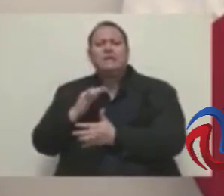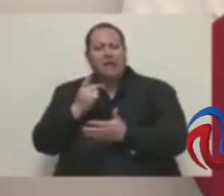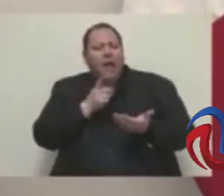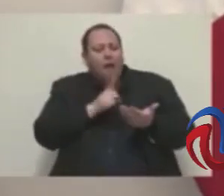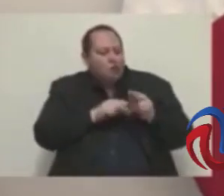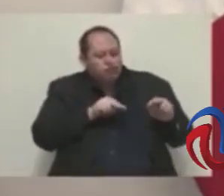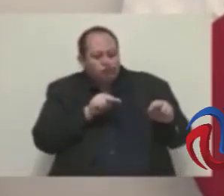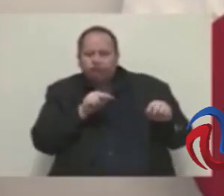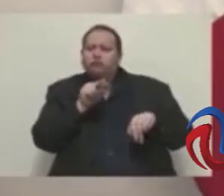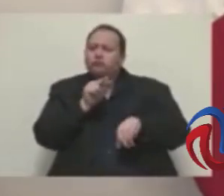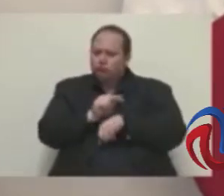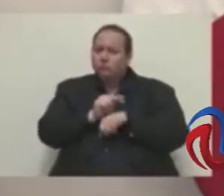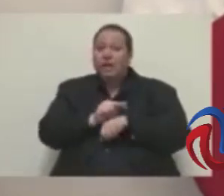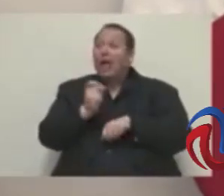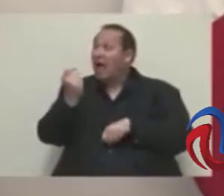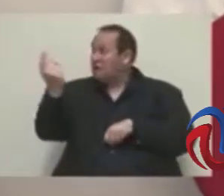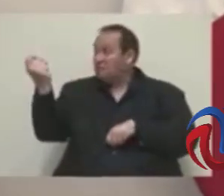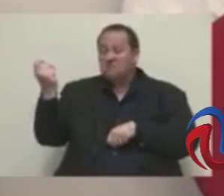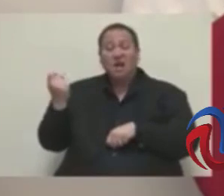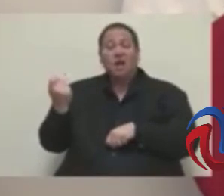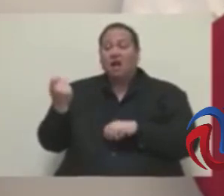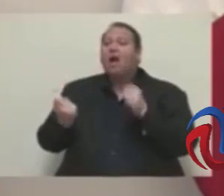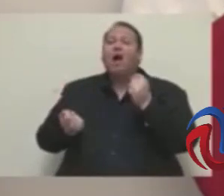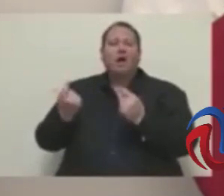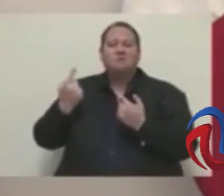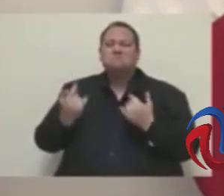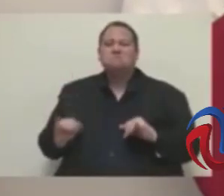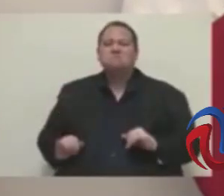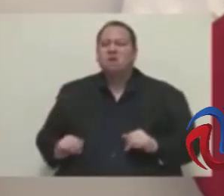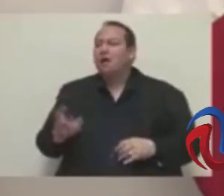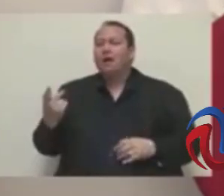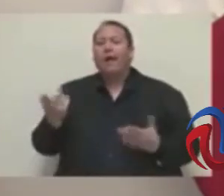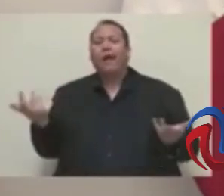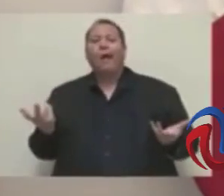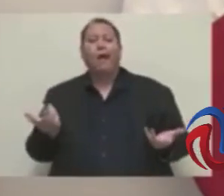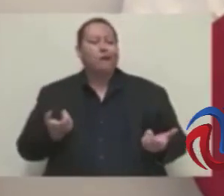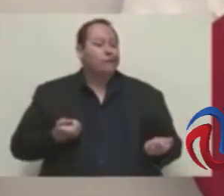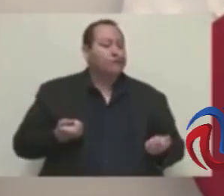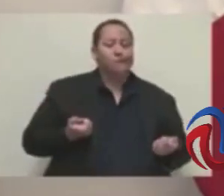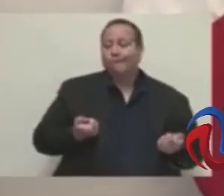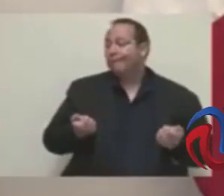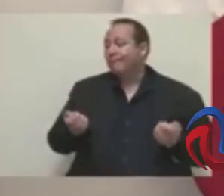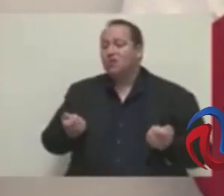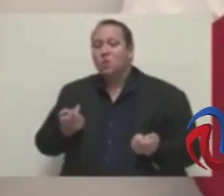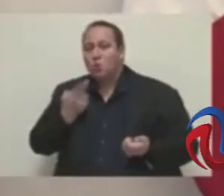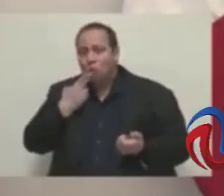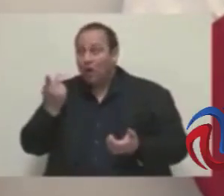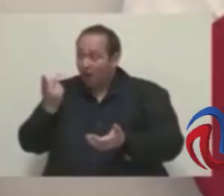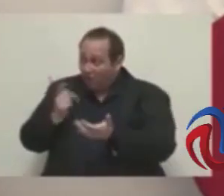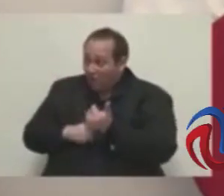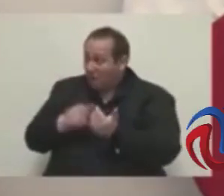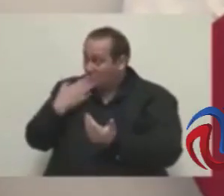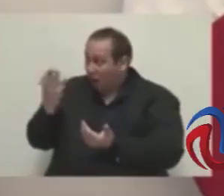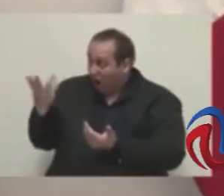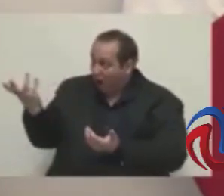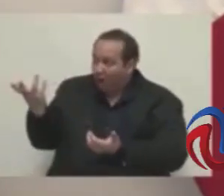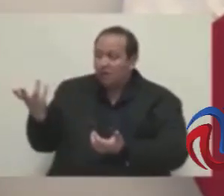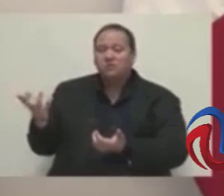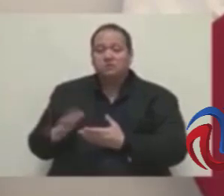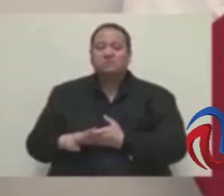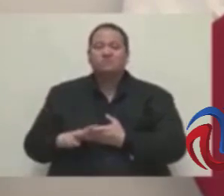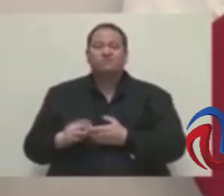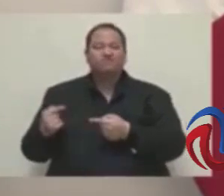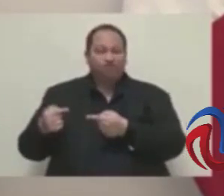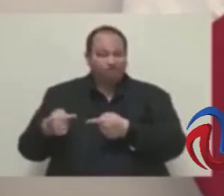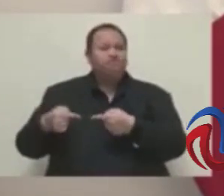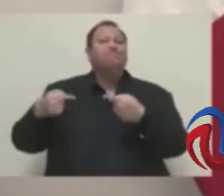interna hay gente todavía que no entiende que de repente está haciendo actuación una mala mal uso có de la función sí Entonces estamos actuando en